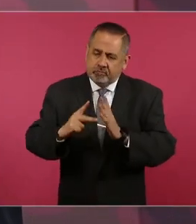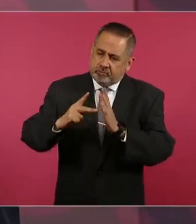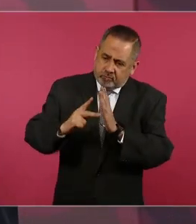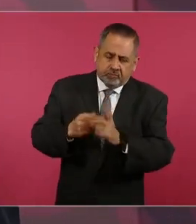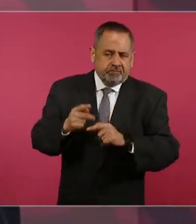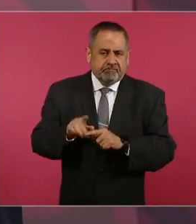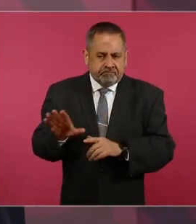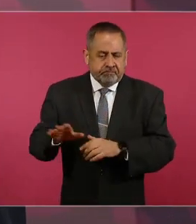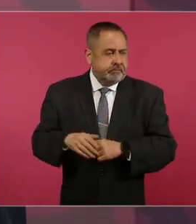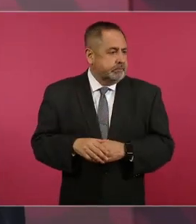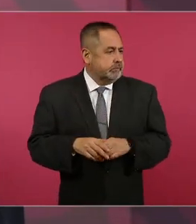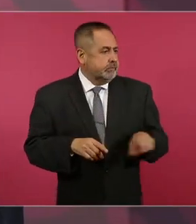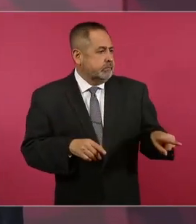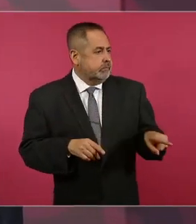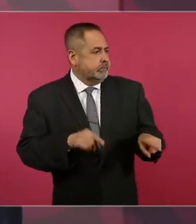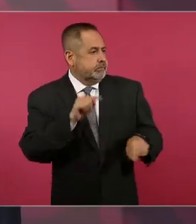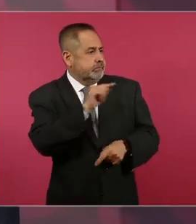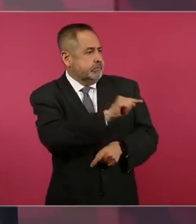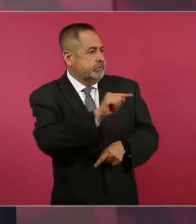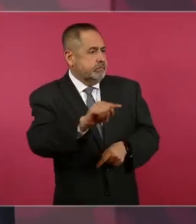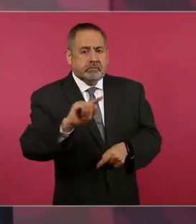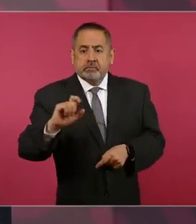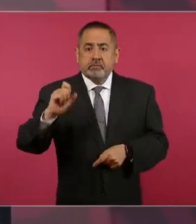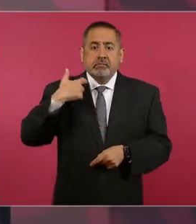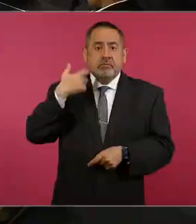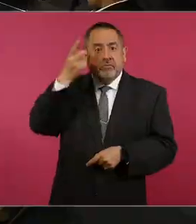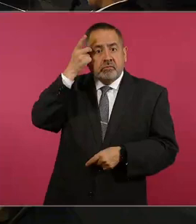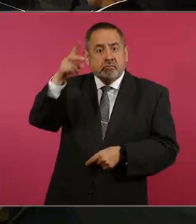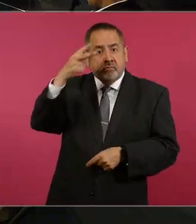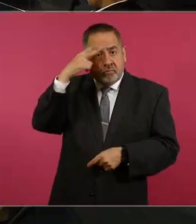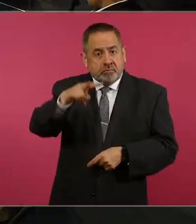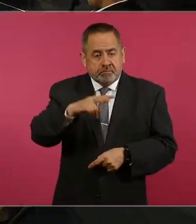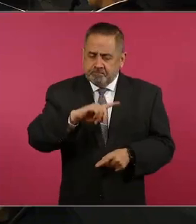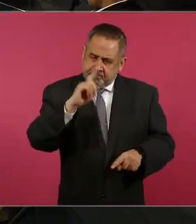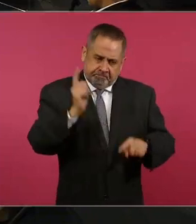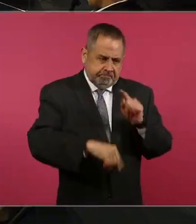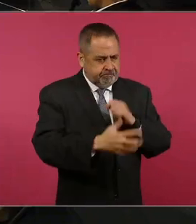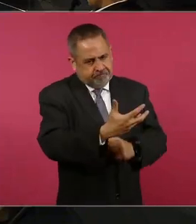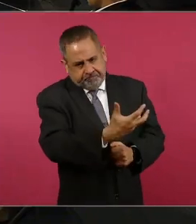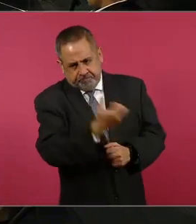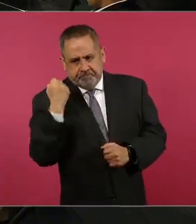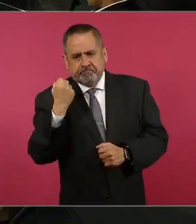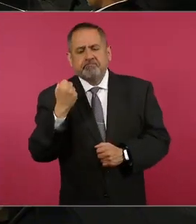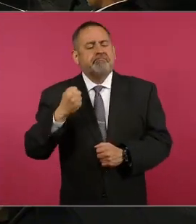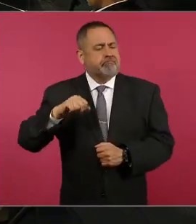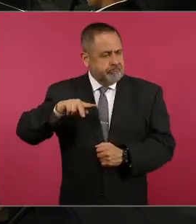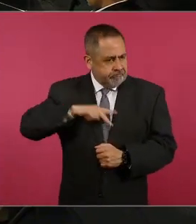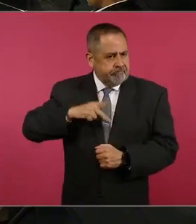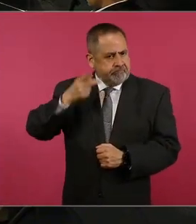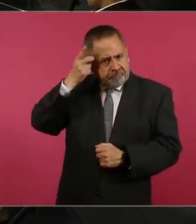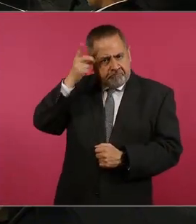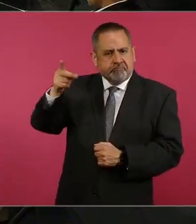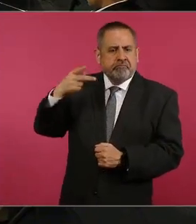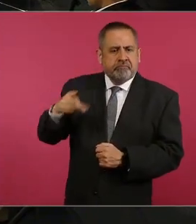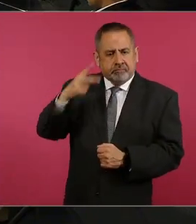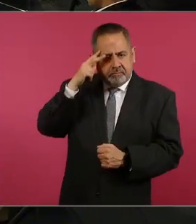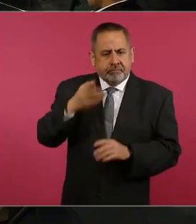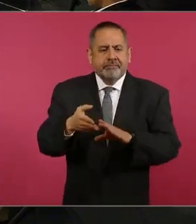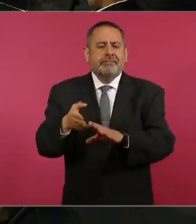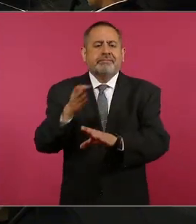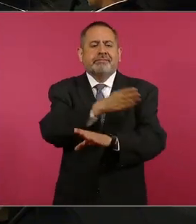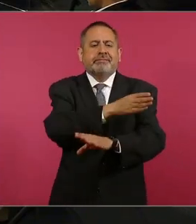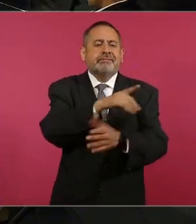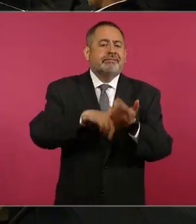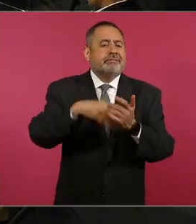los bienes que se habían entregado durante el porfiriato